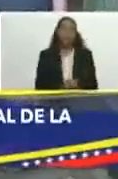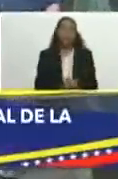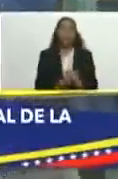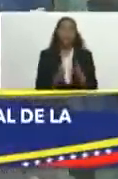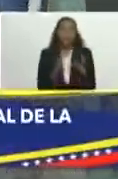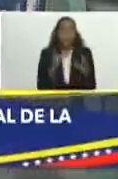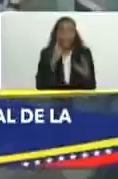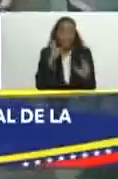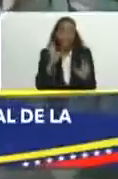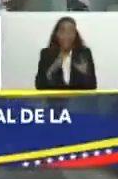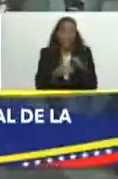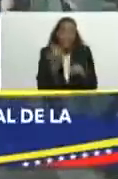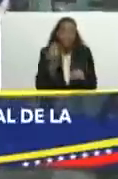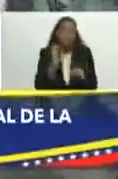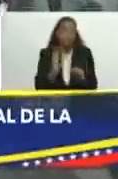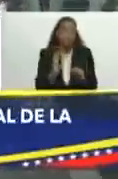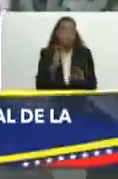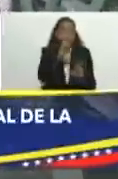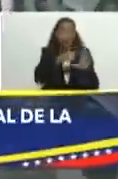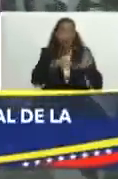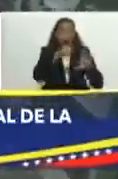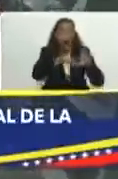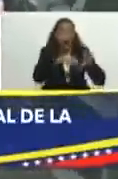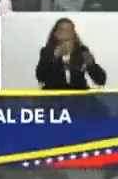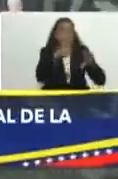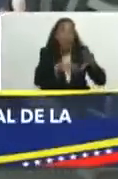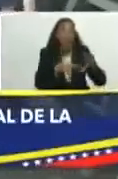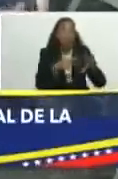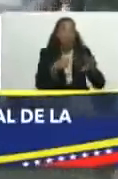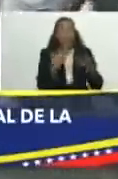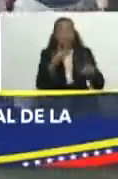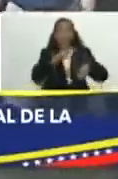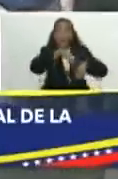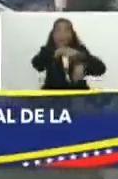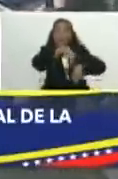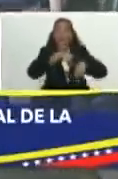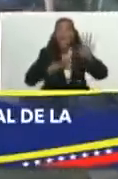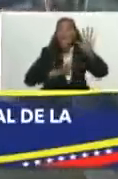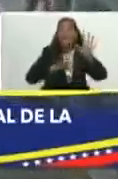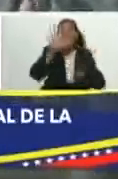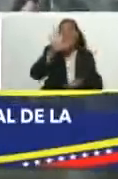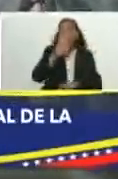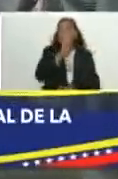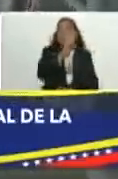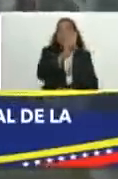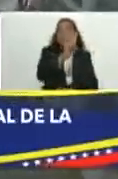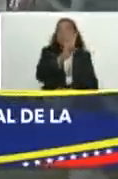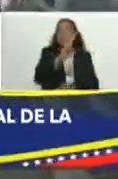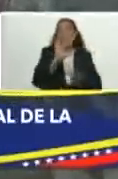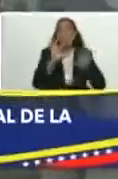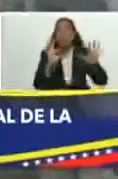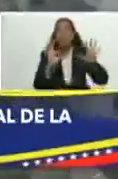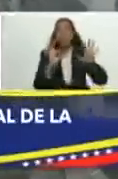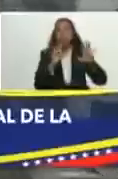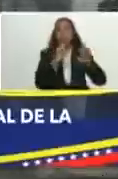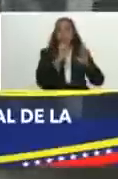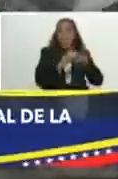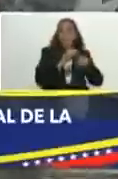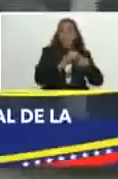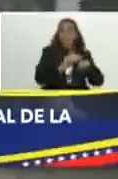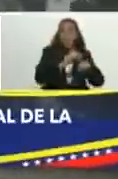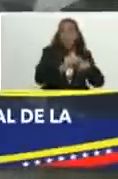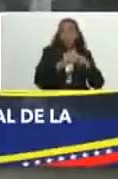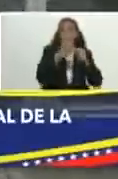Vamos a ver un modelo. Estos son cauchos, presidente, que duran alrededor de 15 a 18 minutos dentro de su proceso de